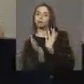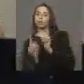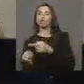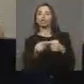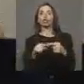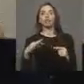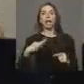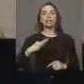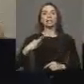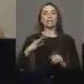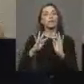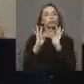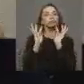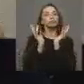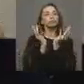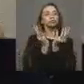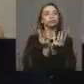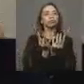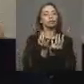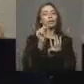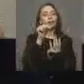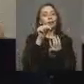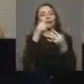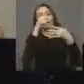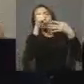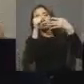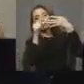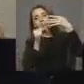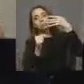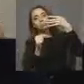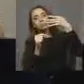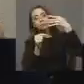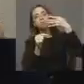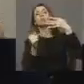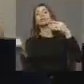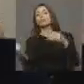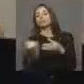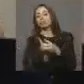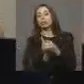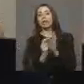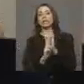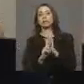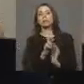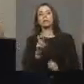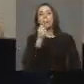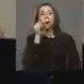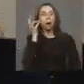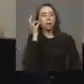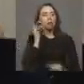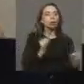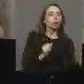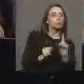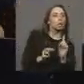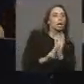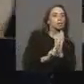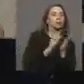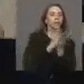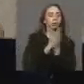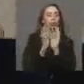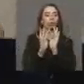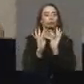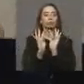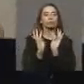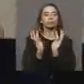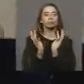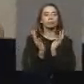civil, considerando, entre otros, a representantes de apoderados y estudiantes, que permitirá sin